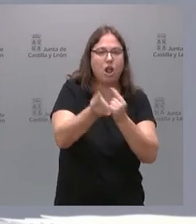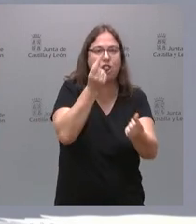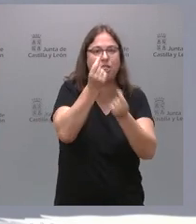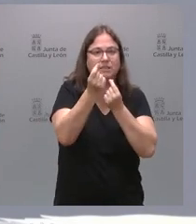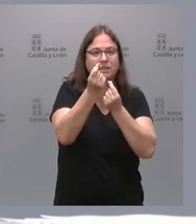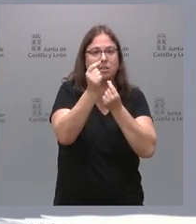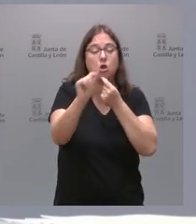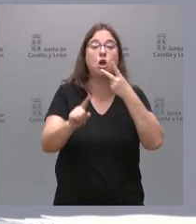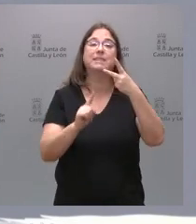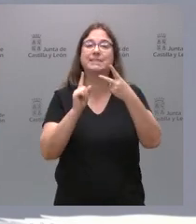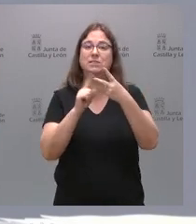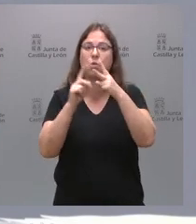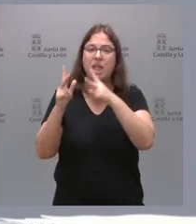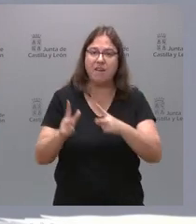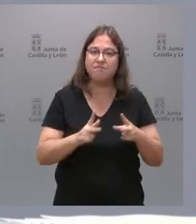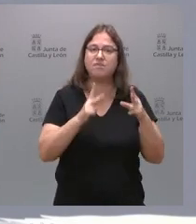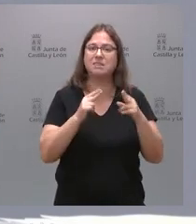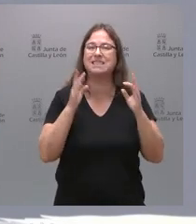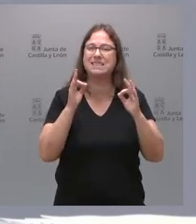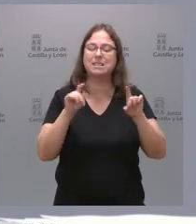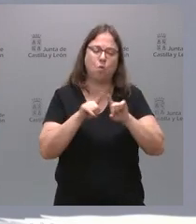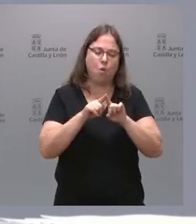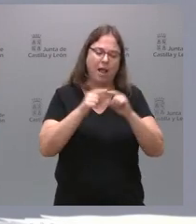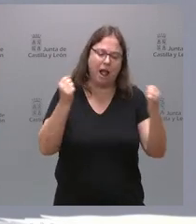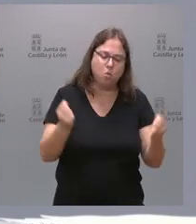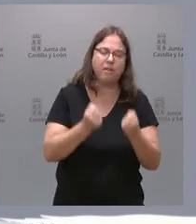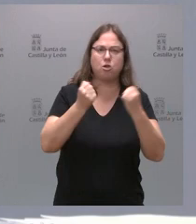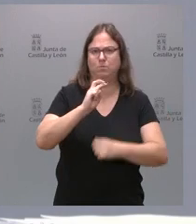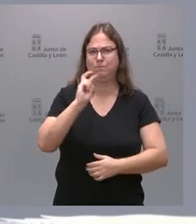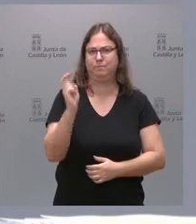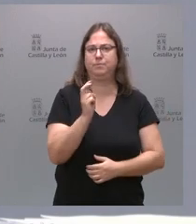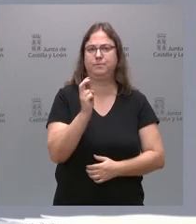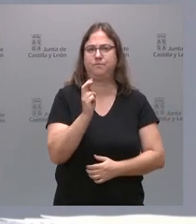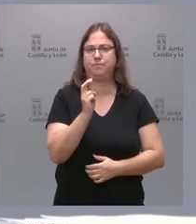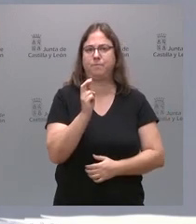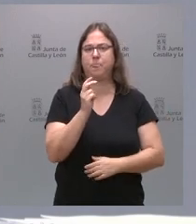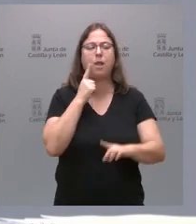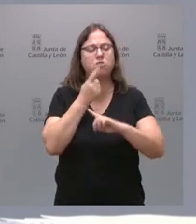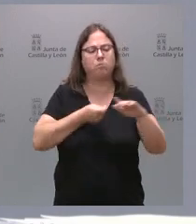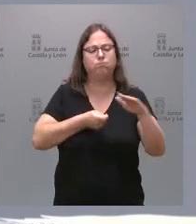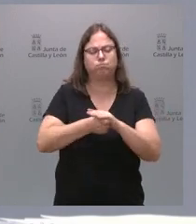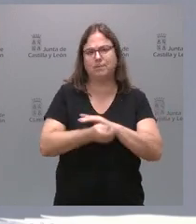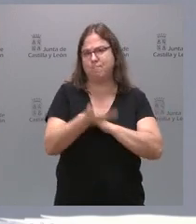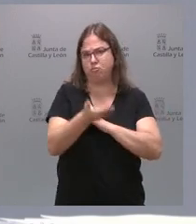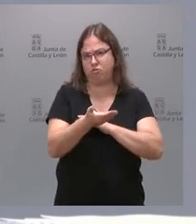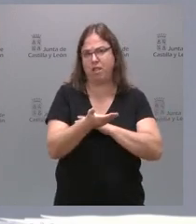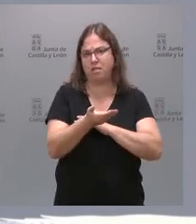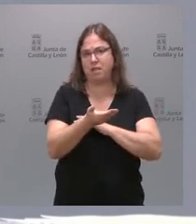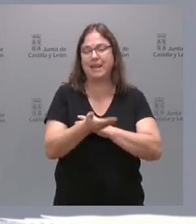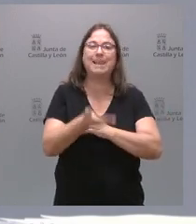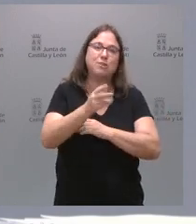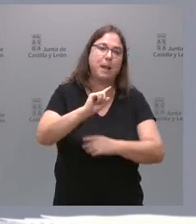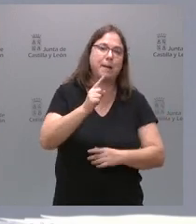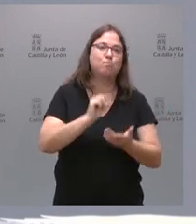de actuaciones y a la segunda fase se exigirá Pues un conjunto de actuaciones que terminará inversiones ya más relevantes es más